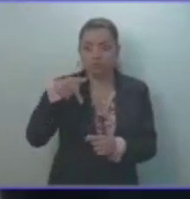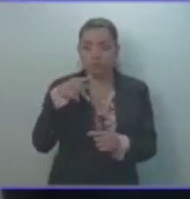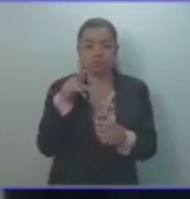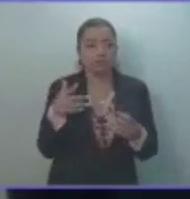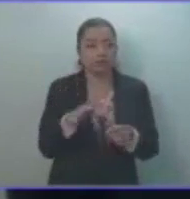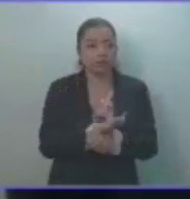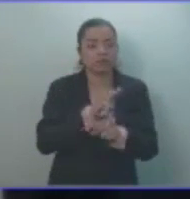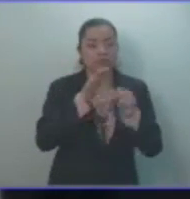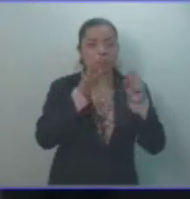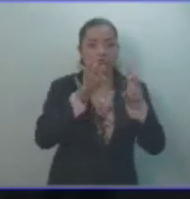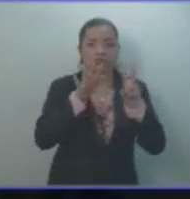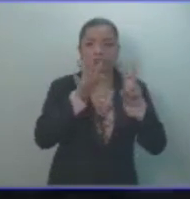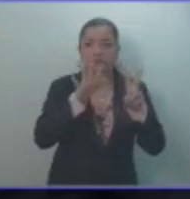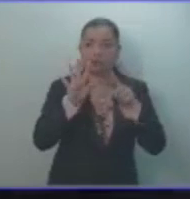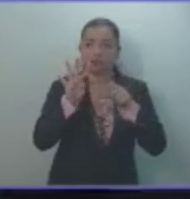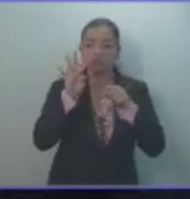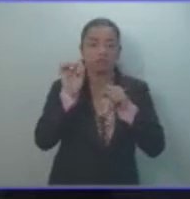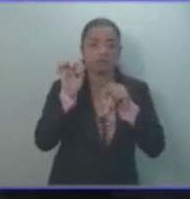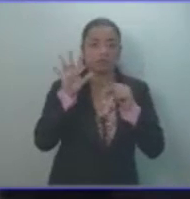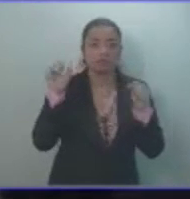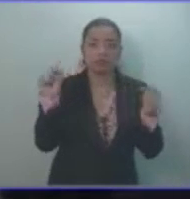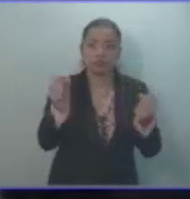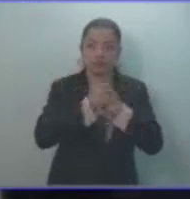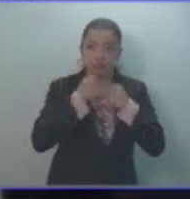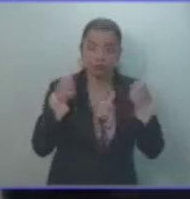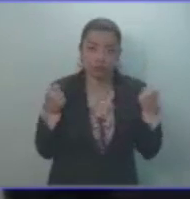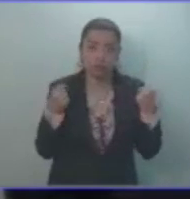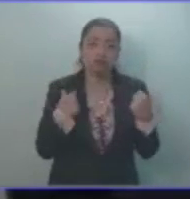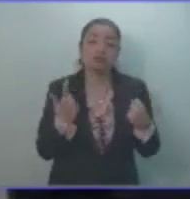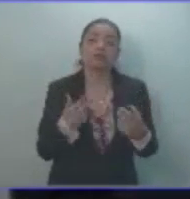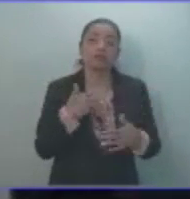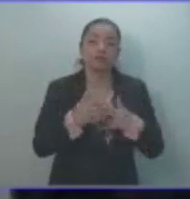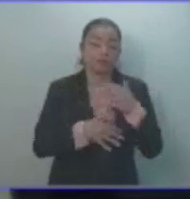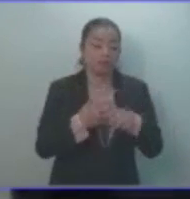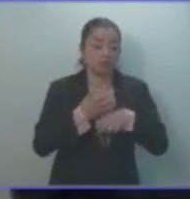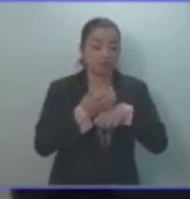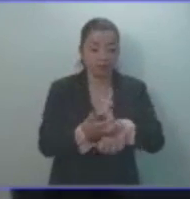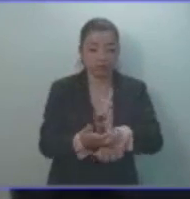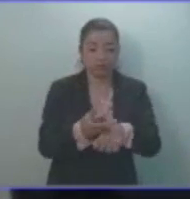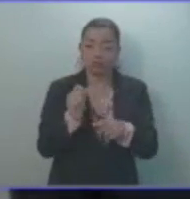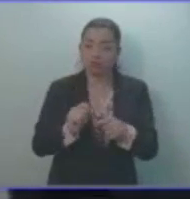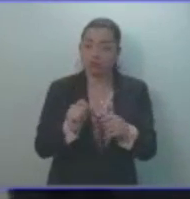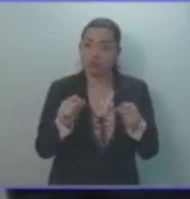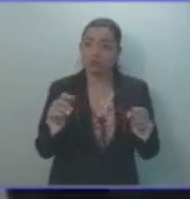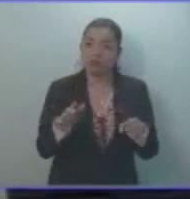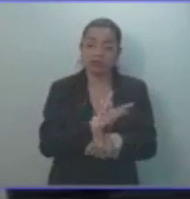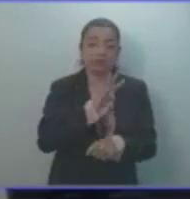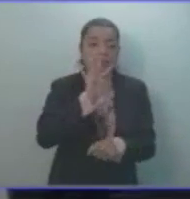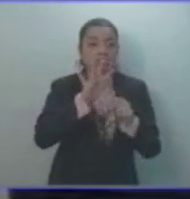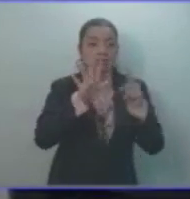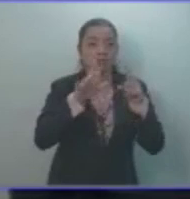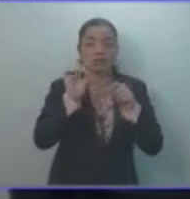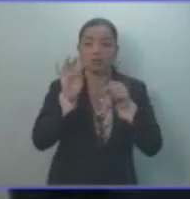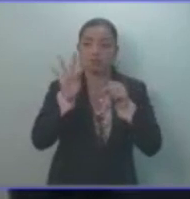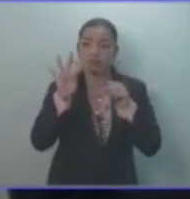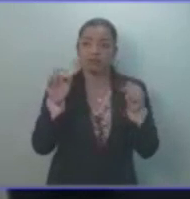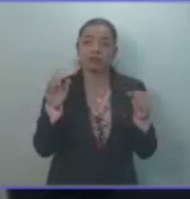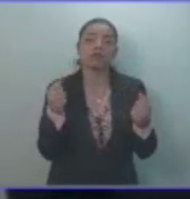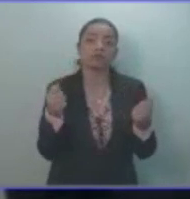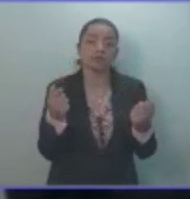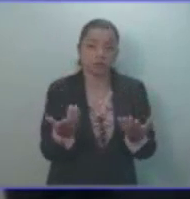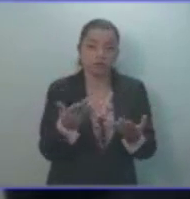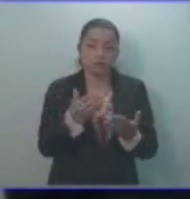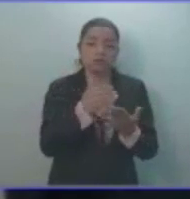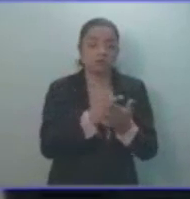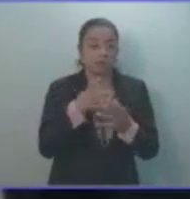total de 74.5 millones, el subsidio al transporte público tiene un total de 46.4 y el subsidio a